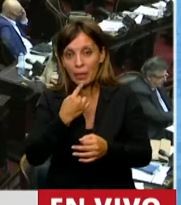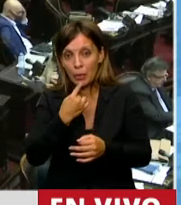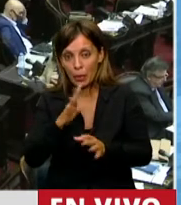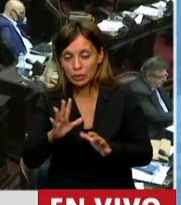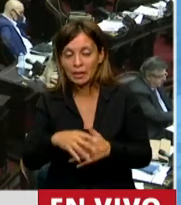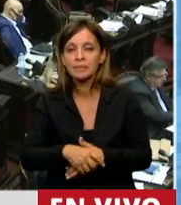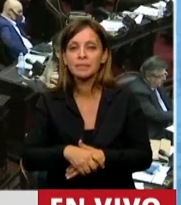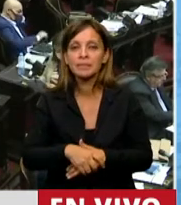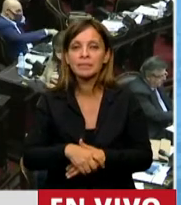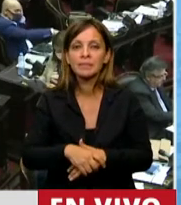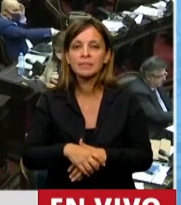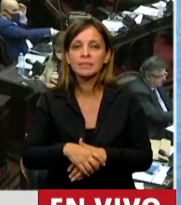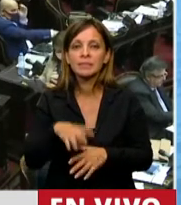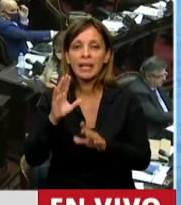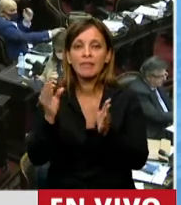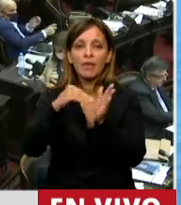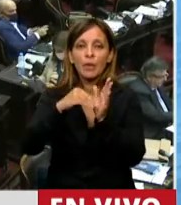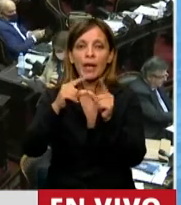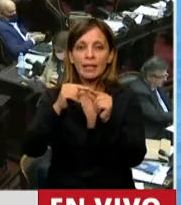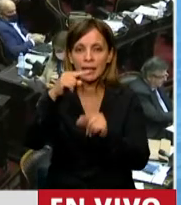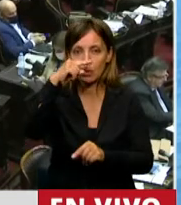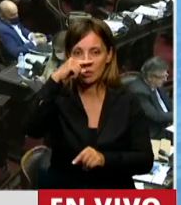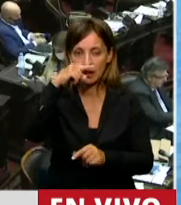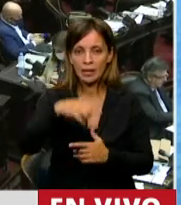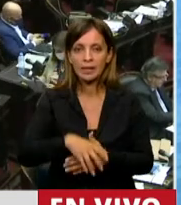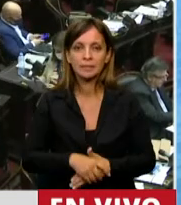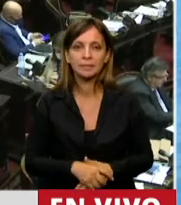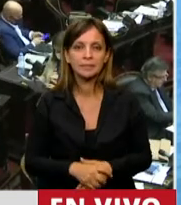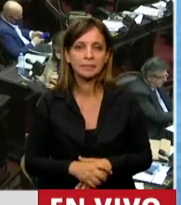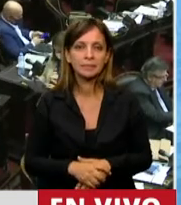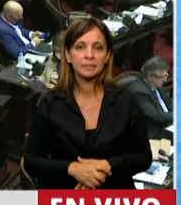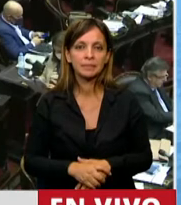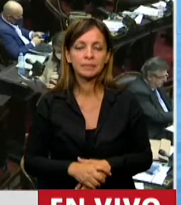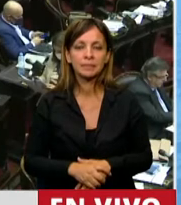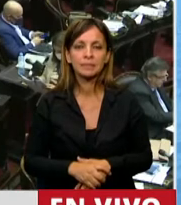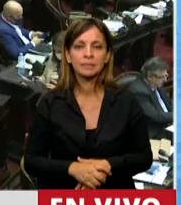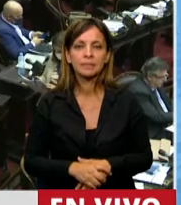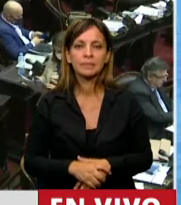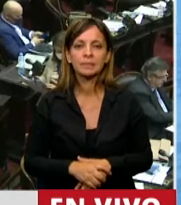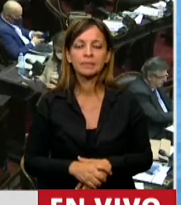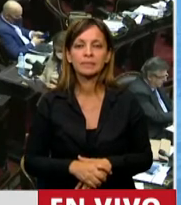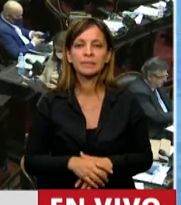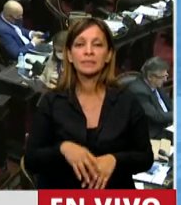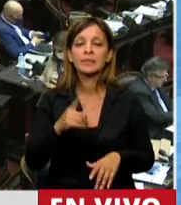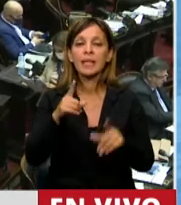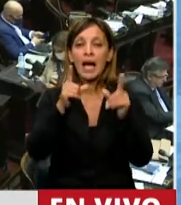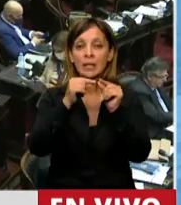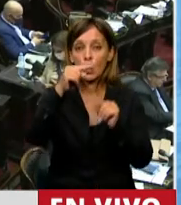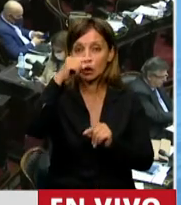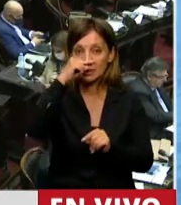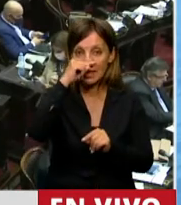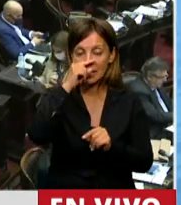actualidad, que está contenida en el artículo 7. La solución que postula el artículo